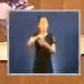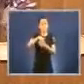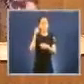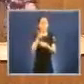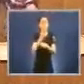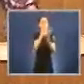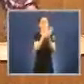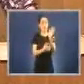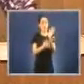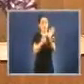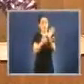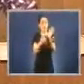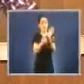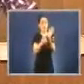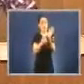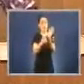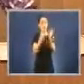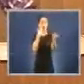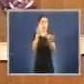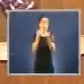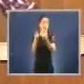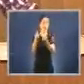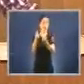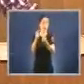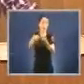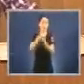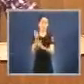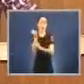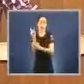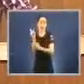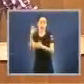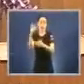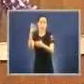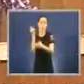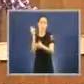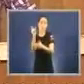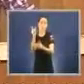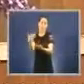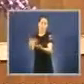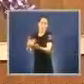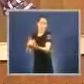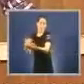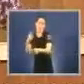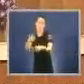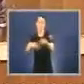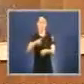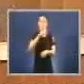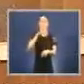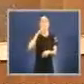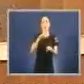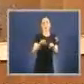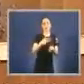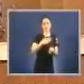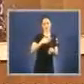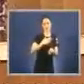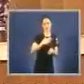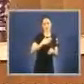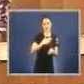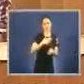a cal tamén poderá modular a cuantía da bonificación en función do valor catastral do inmoble. agardo sinceramente que esta